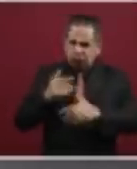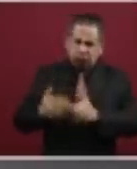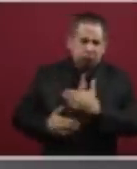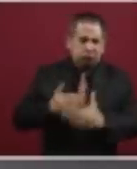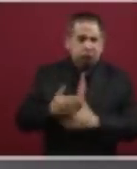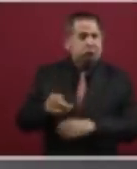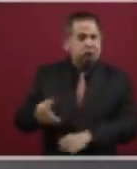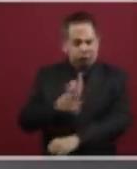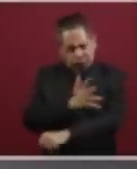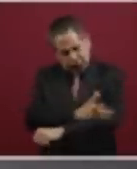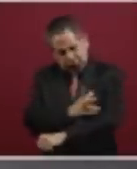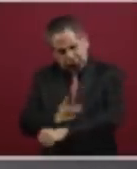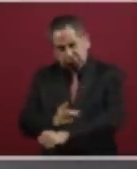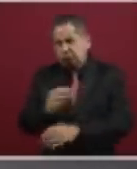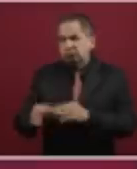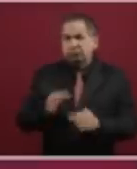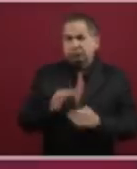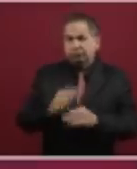honesto,